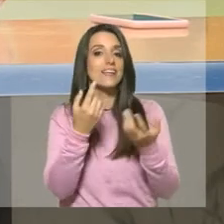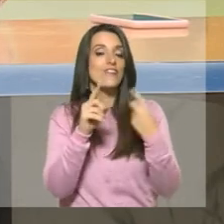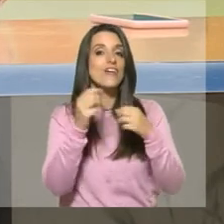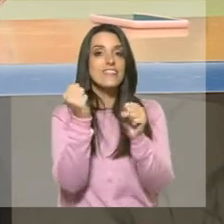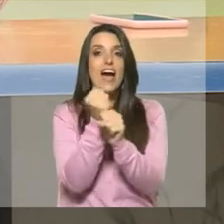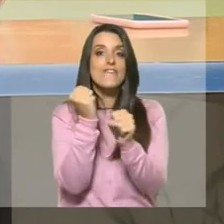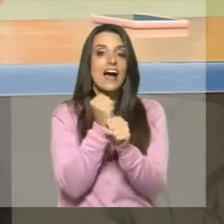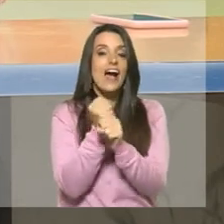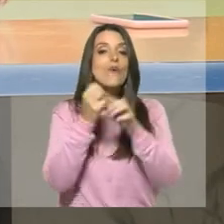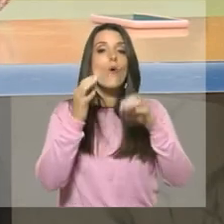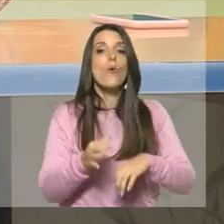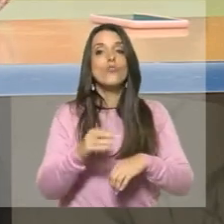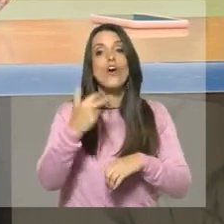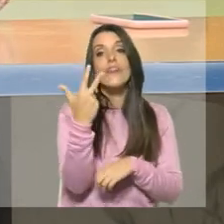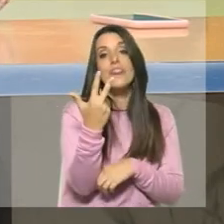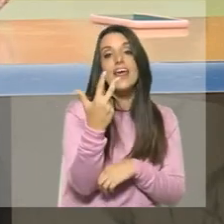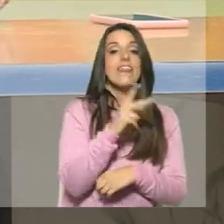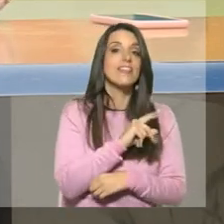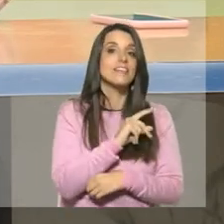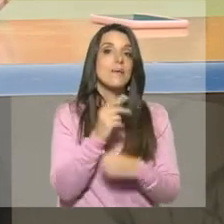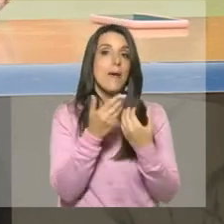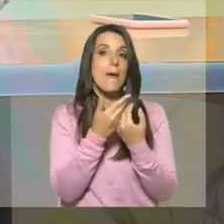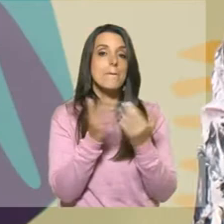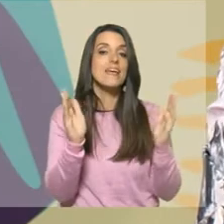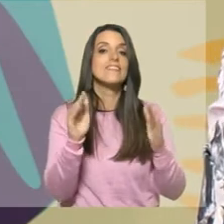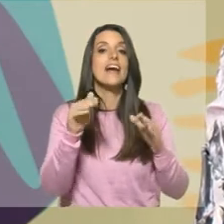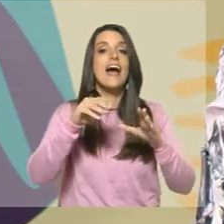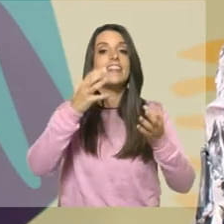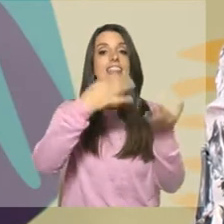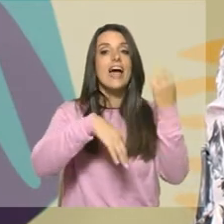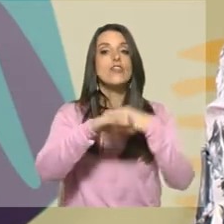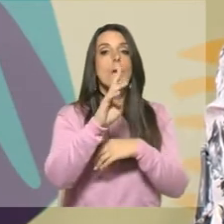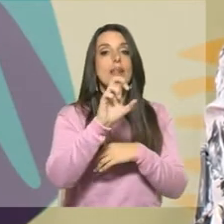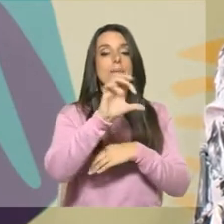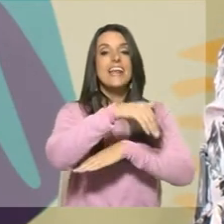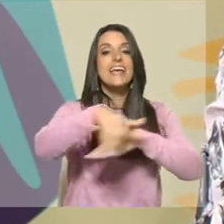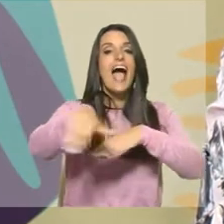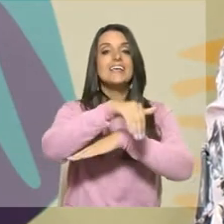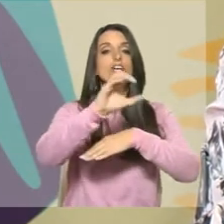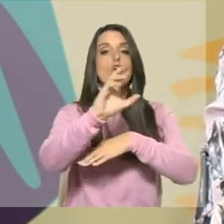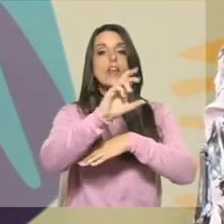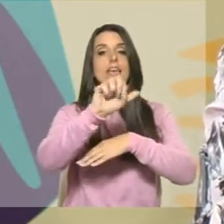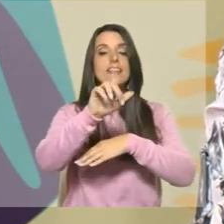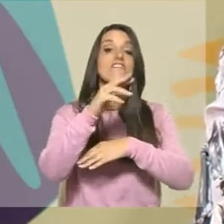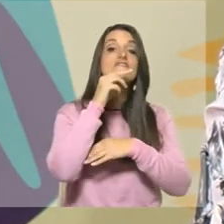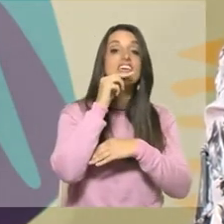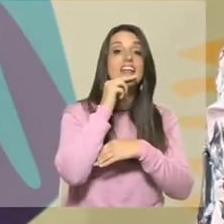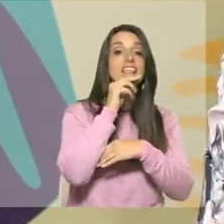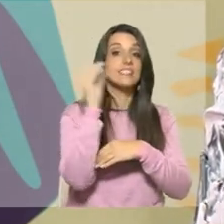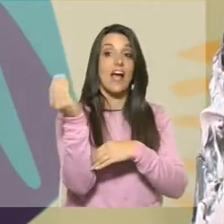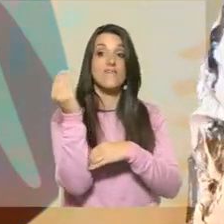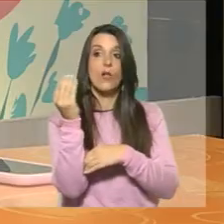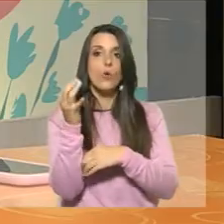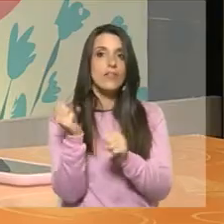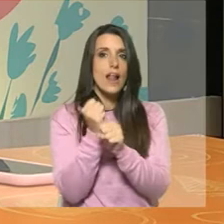trabajando mucho a partir del 3 de diciembre en el Teatro Premier en Calle Corrientes, 21 horas, y vamos a estar los viernes y los sábados. Se